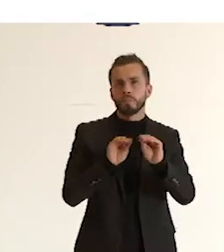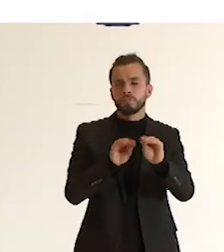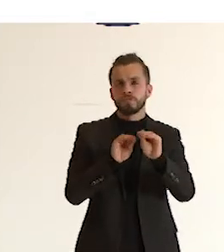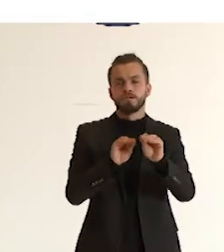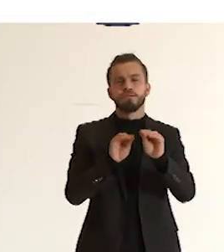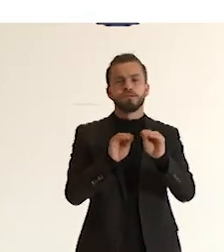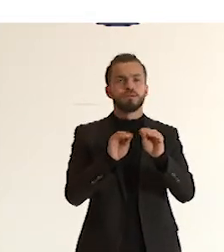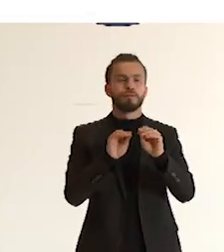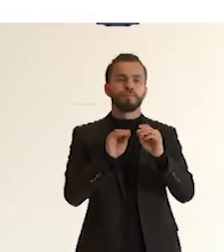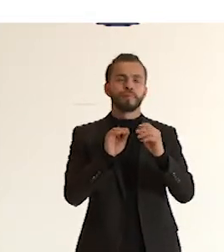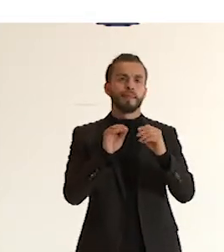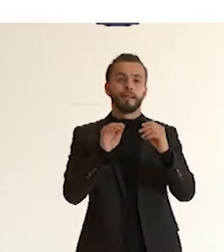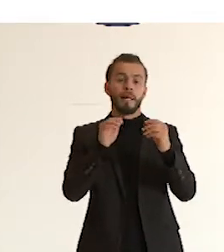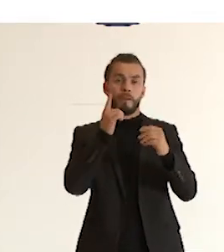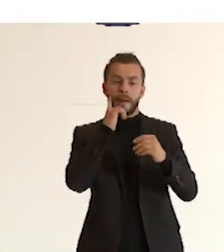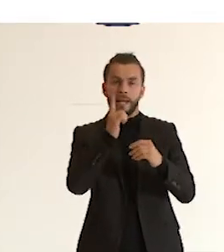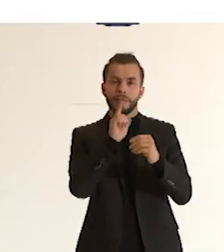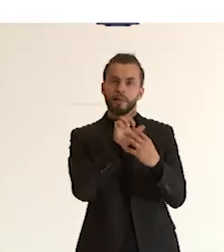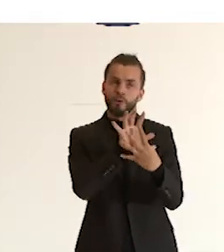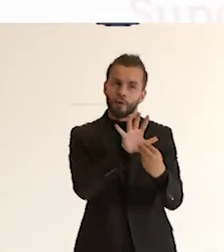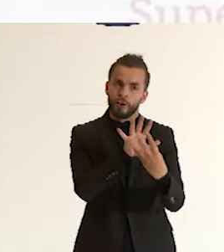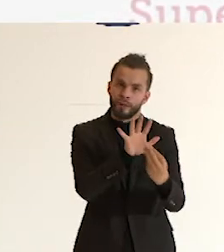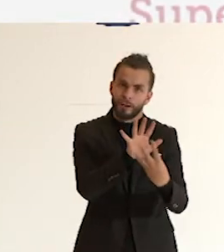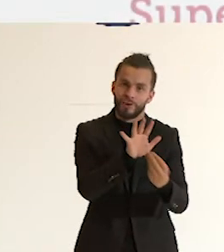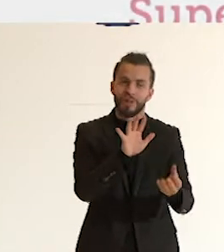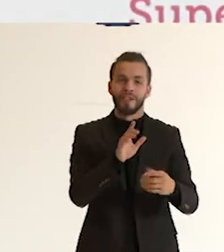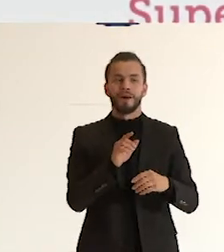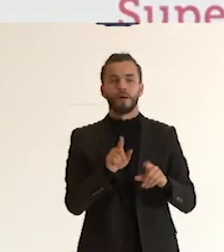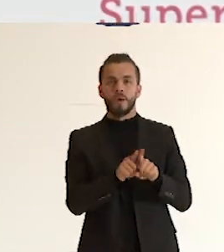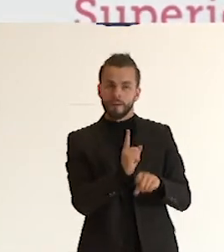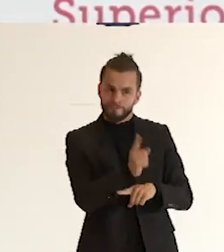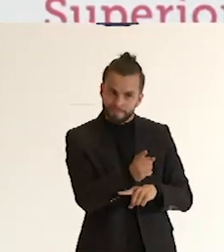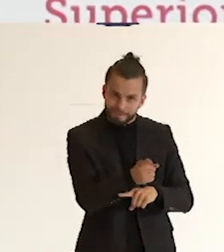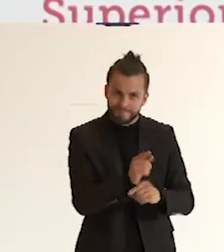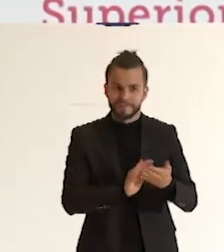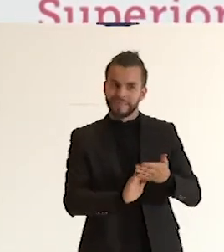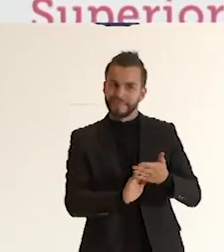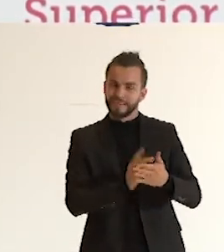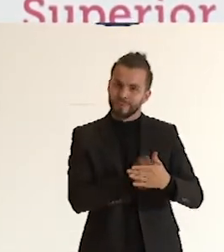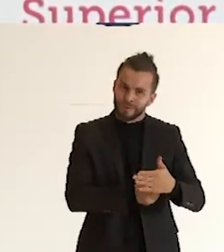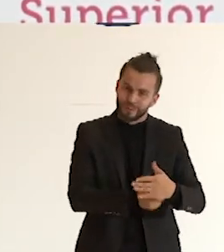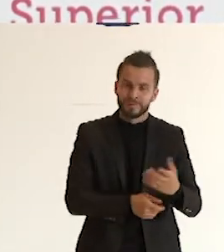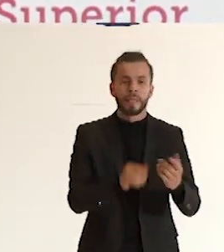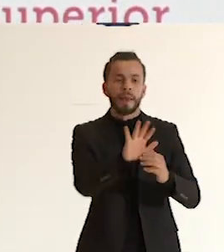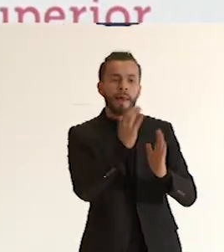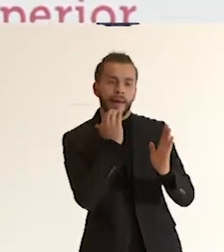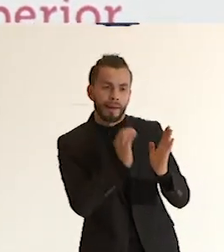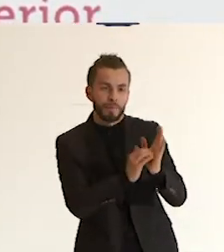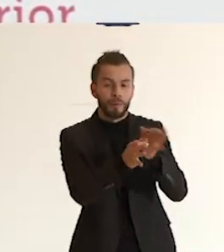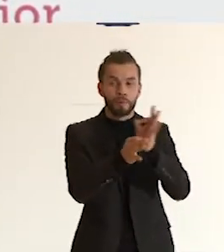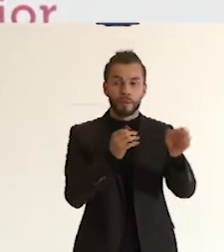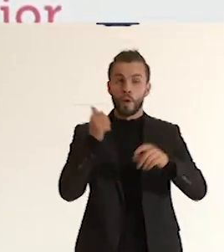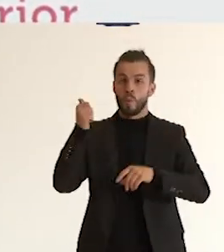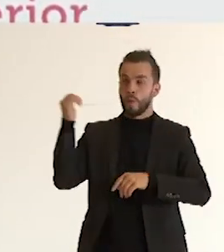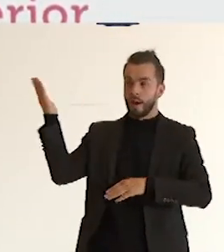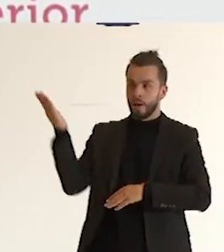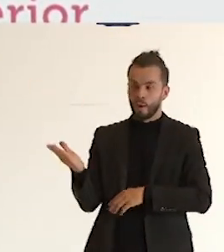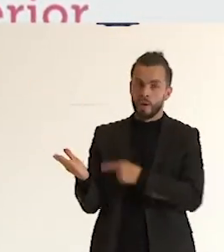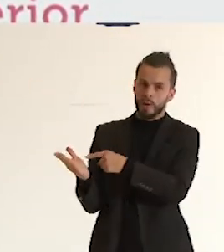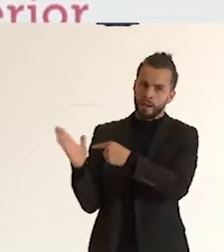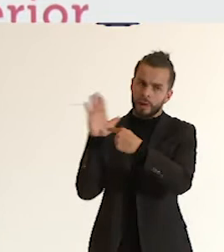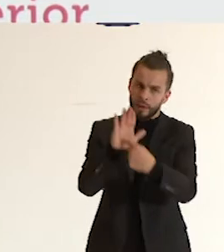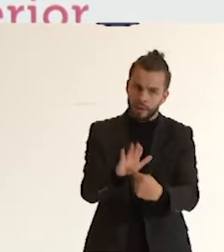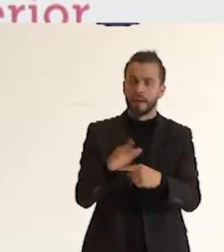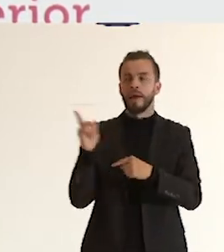conductista digamos como de modelación del carácter como de ejemplificación de buenos modelos de lo que queremos que se